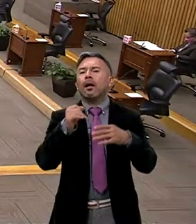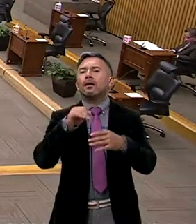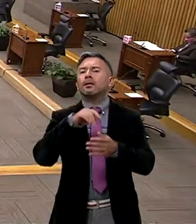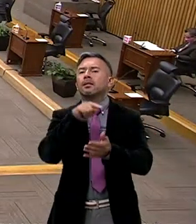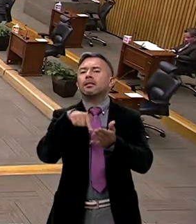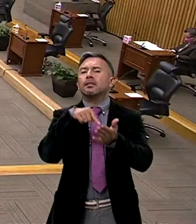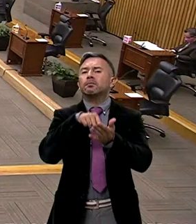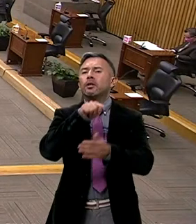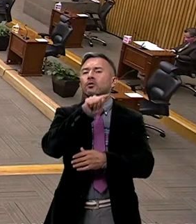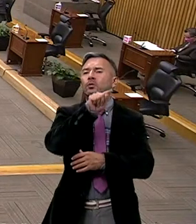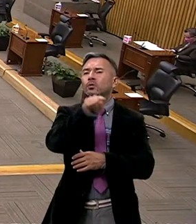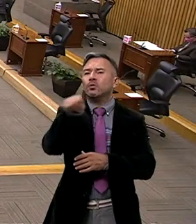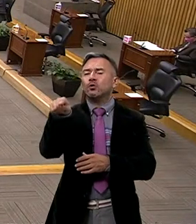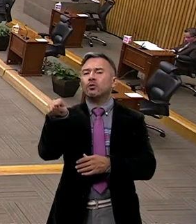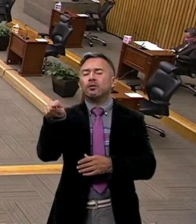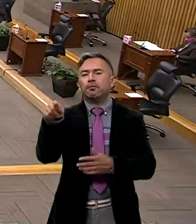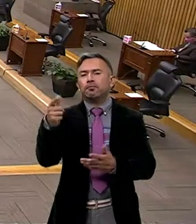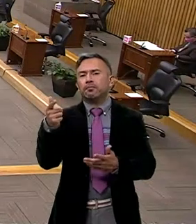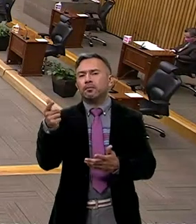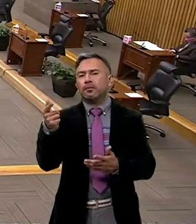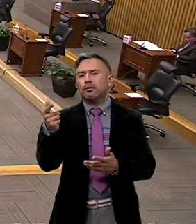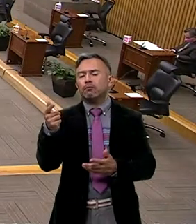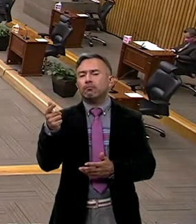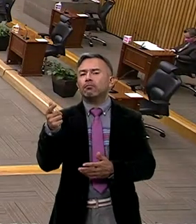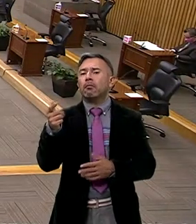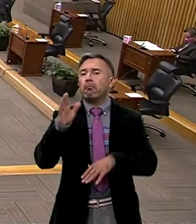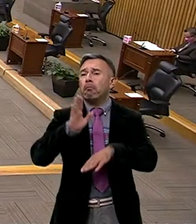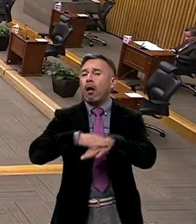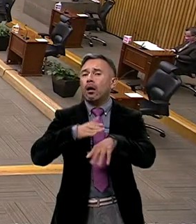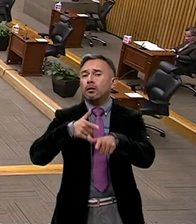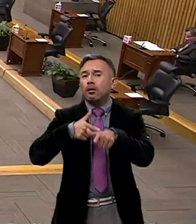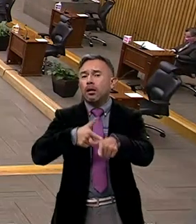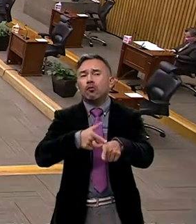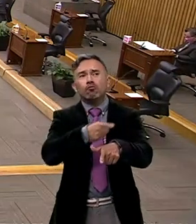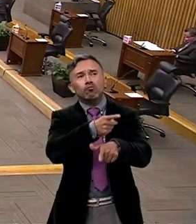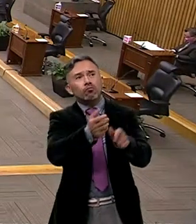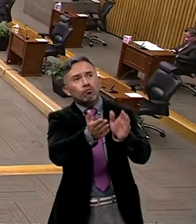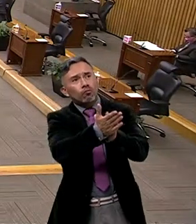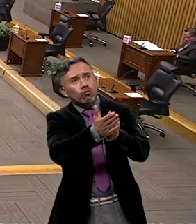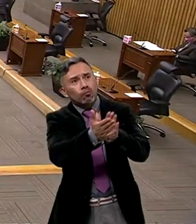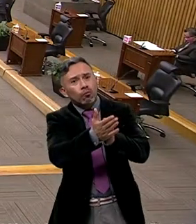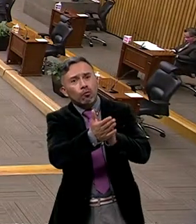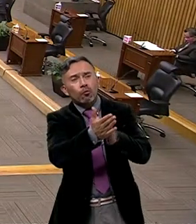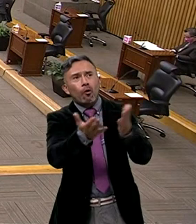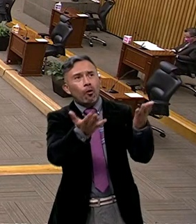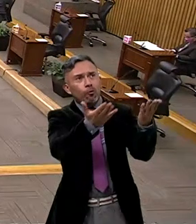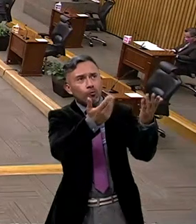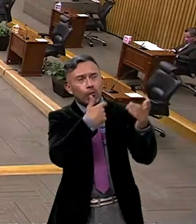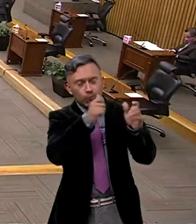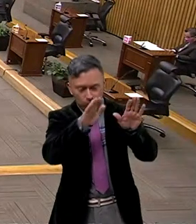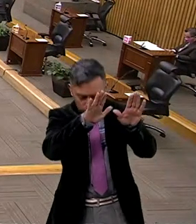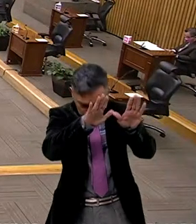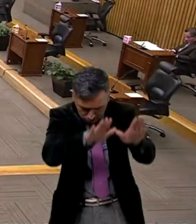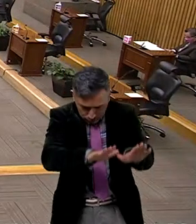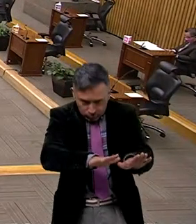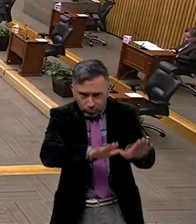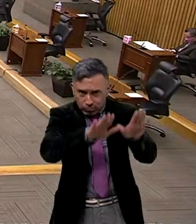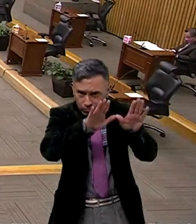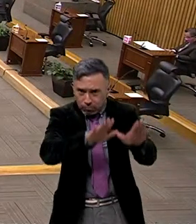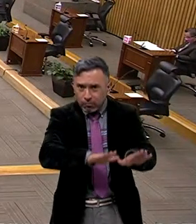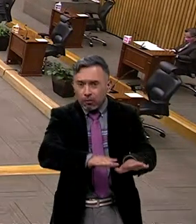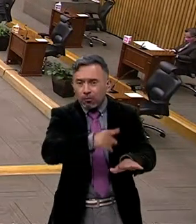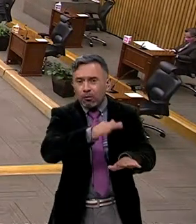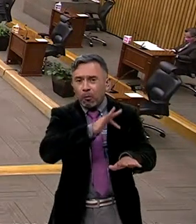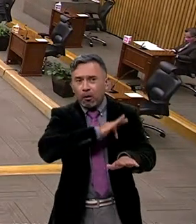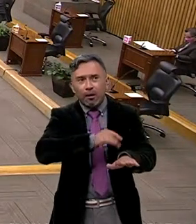para seguir alabando poniéndose de tapete con las decisiones